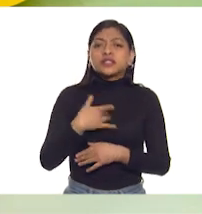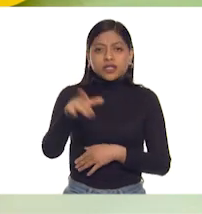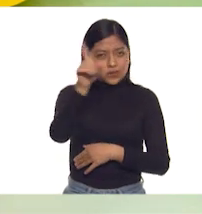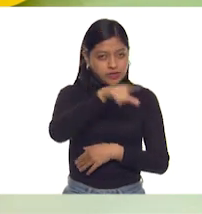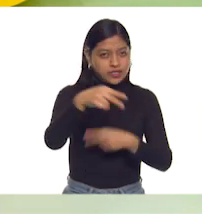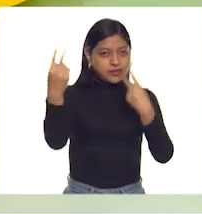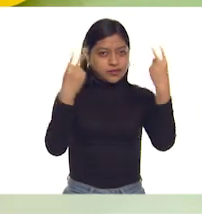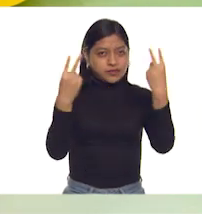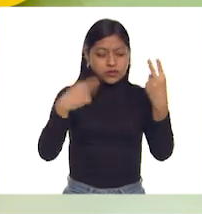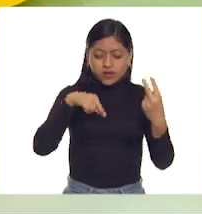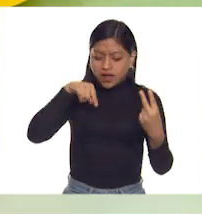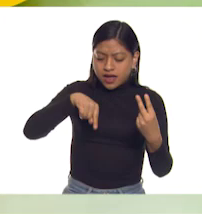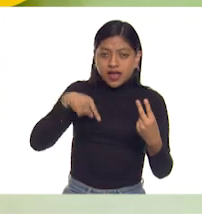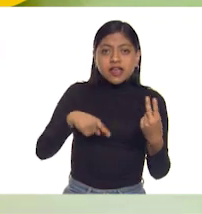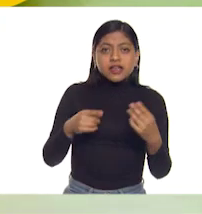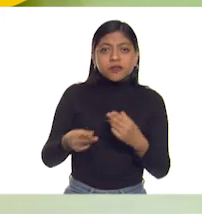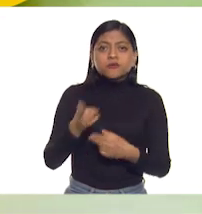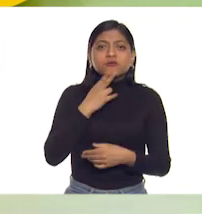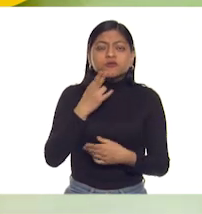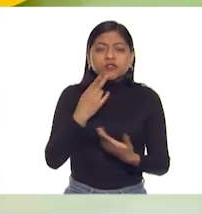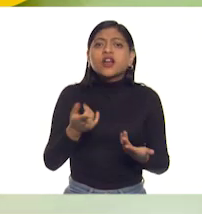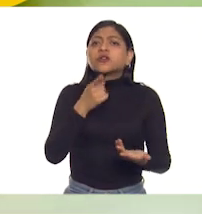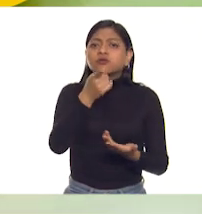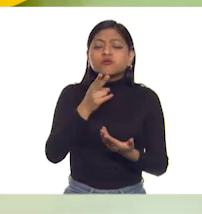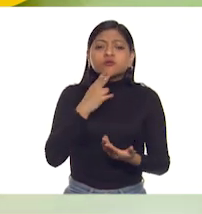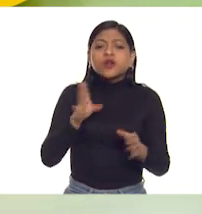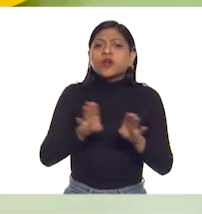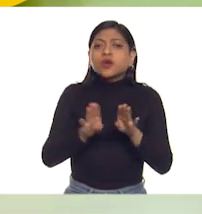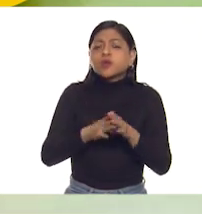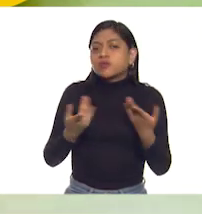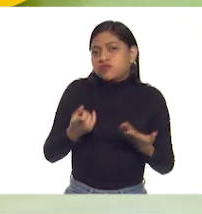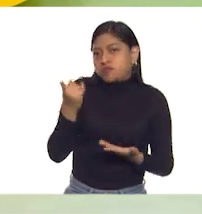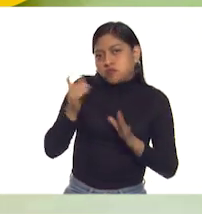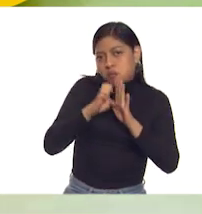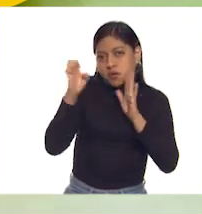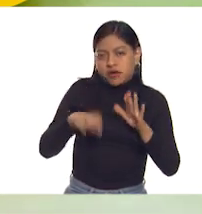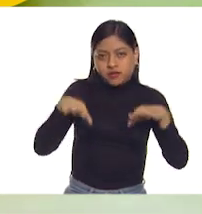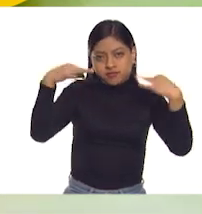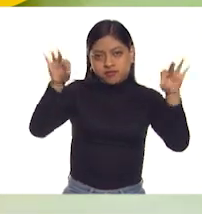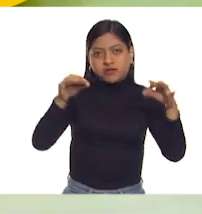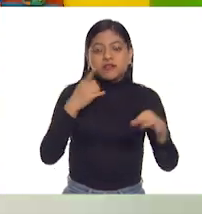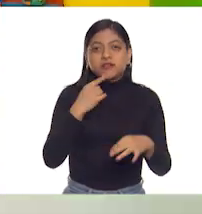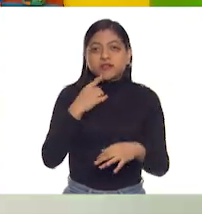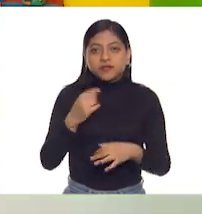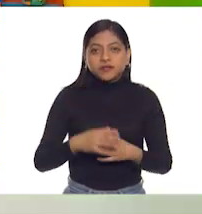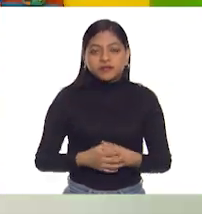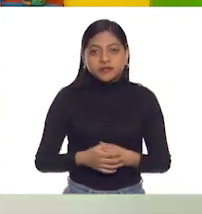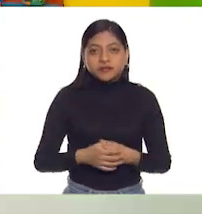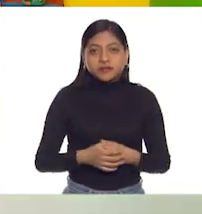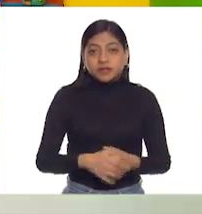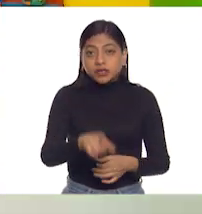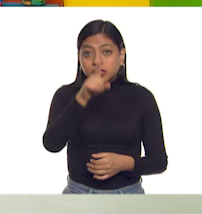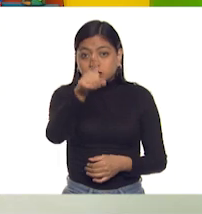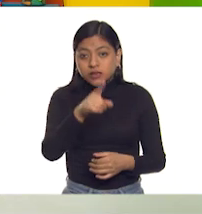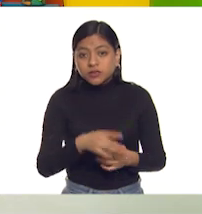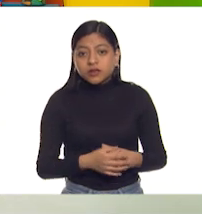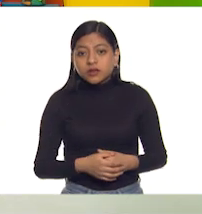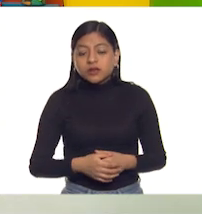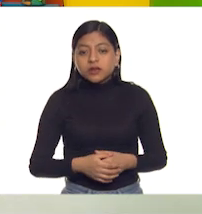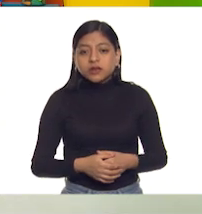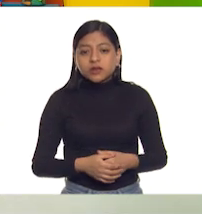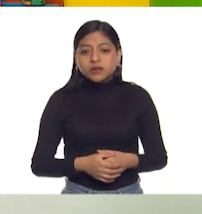Ustedes en casa, ¿para qué creen que pueda servir, por ejemplo, esta tela roja? Para formar la alfombra mágica